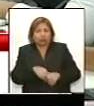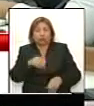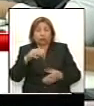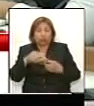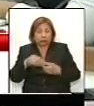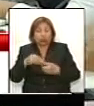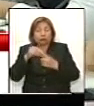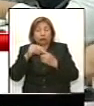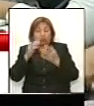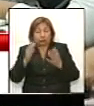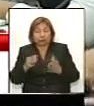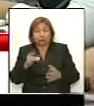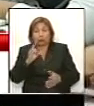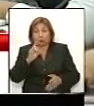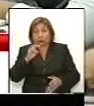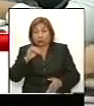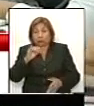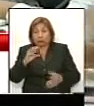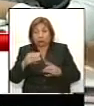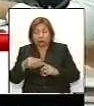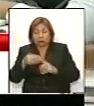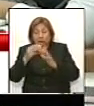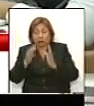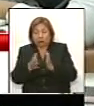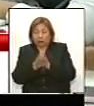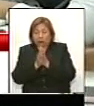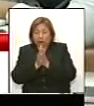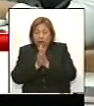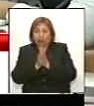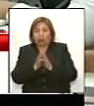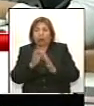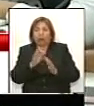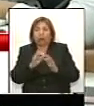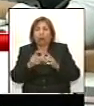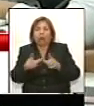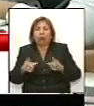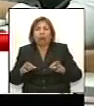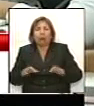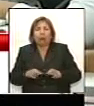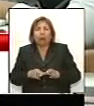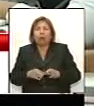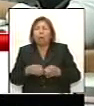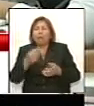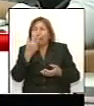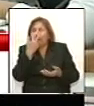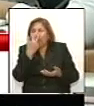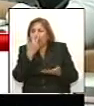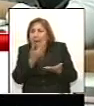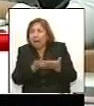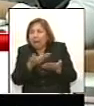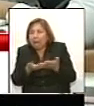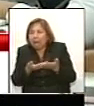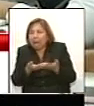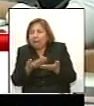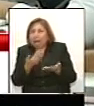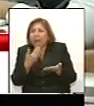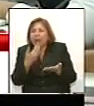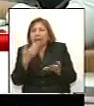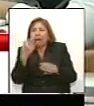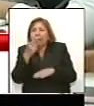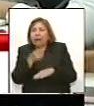especializada. La unidad especializada, para solicitar la geolocalización, primero debe verificar que el